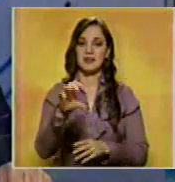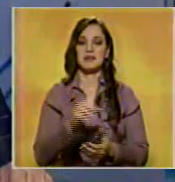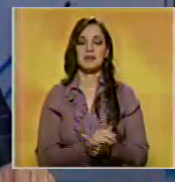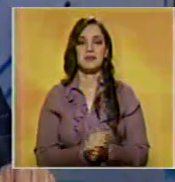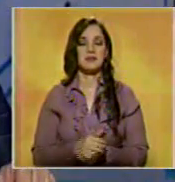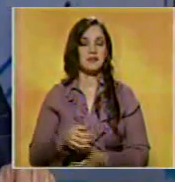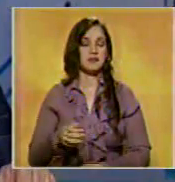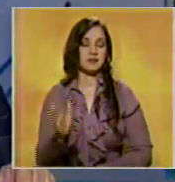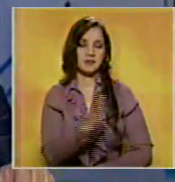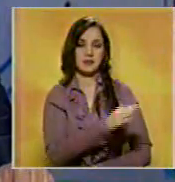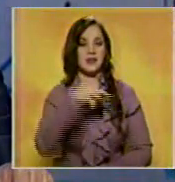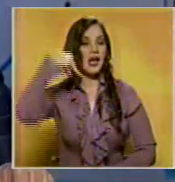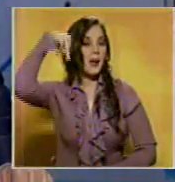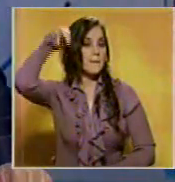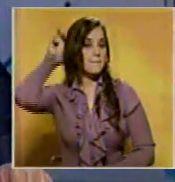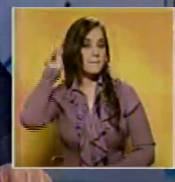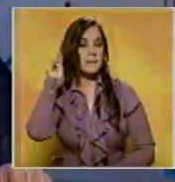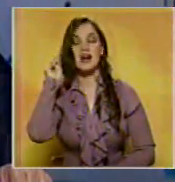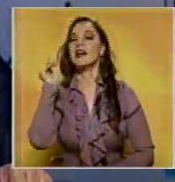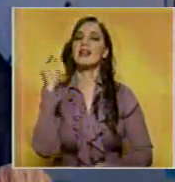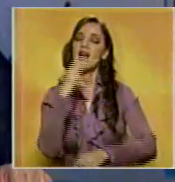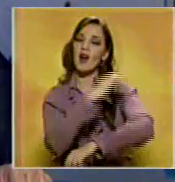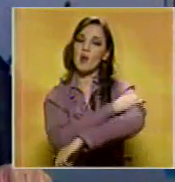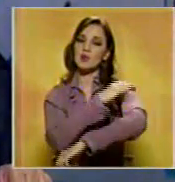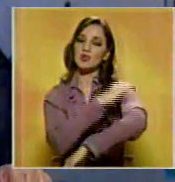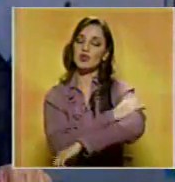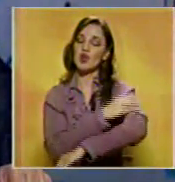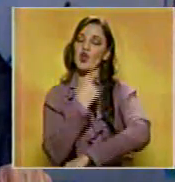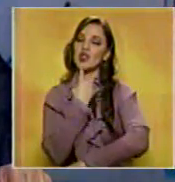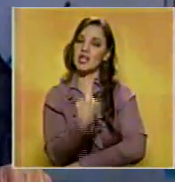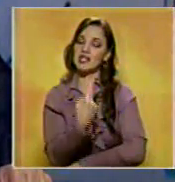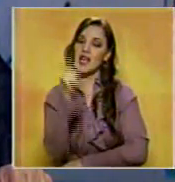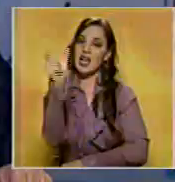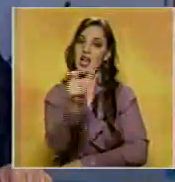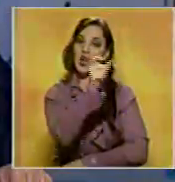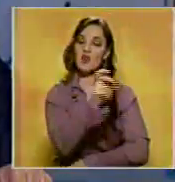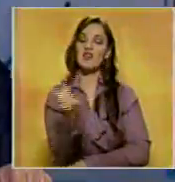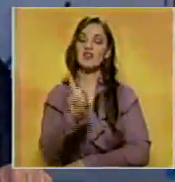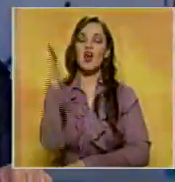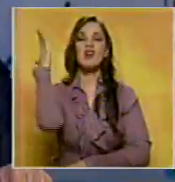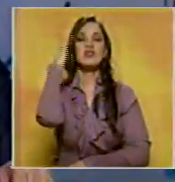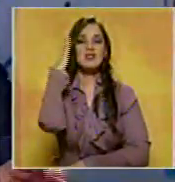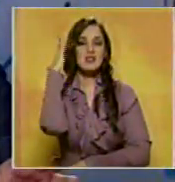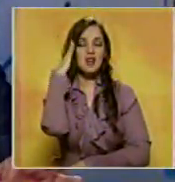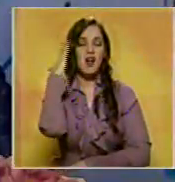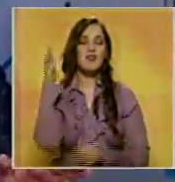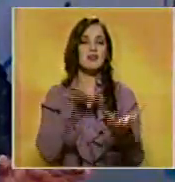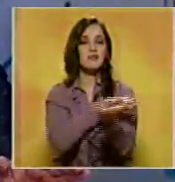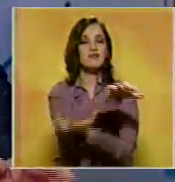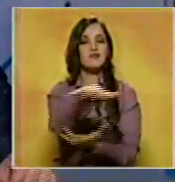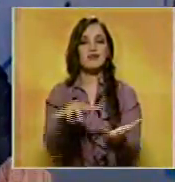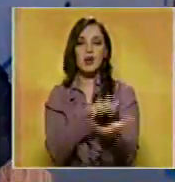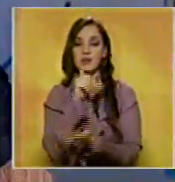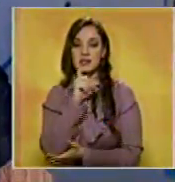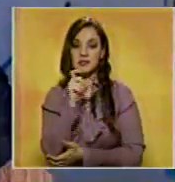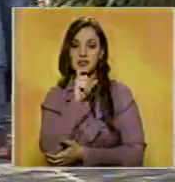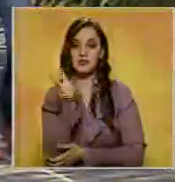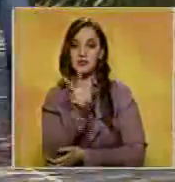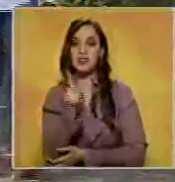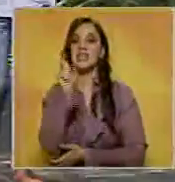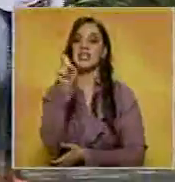María Corina Machado, dirigente de oposición, afirmó que los venezolanos tienen clara la situación del país y la necesidad de un